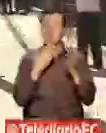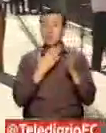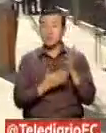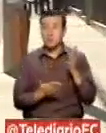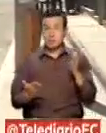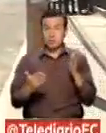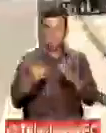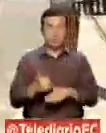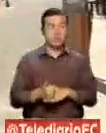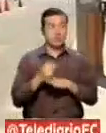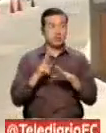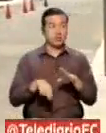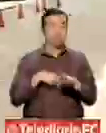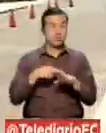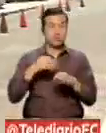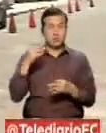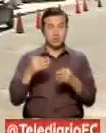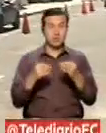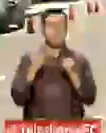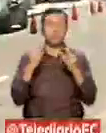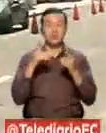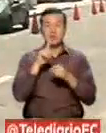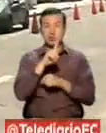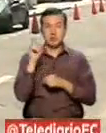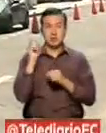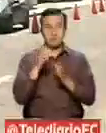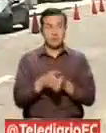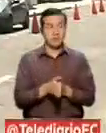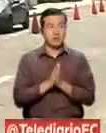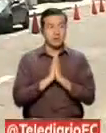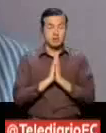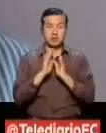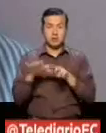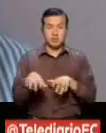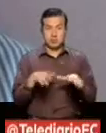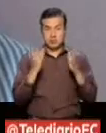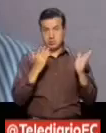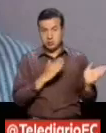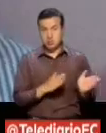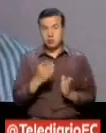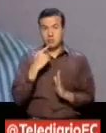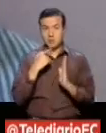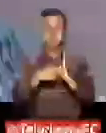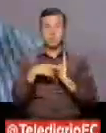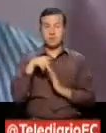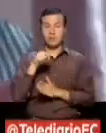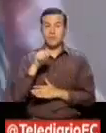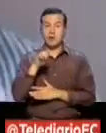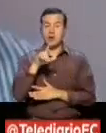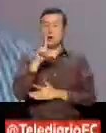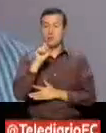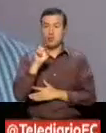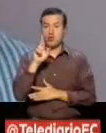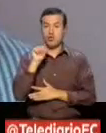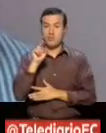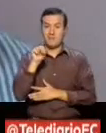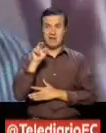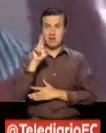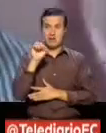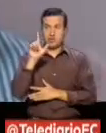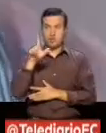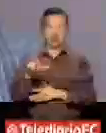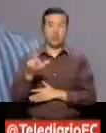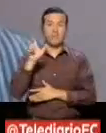La Corte Nacional de Justicia tiene más de 100 pedidos de extradición activos. Uno de ellos es Pablo Romero Quesada, exsecretario